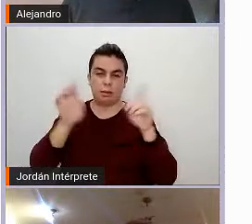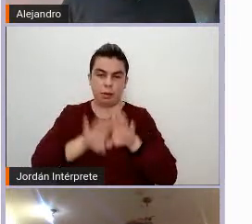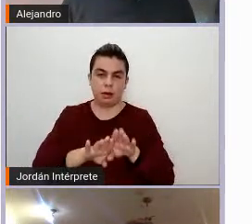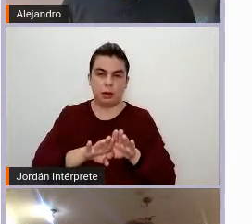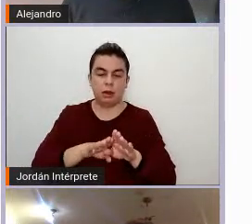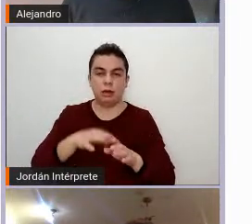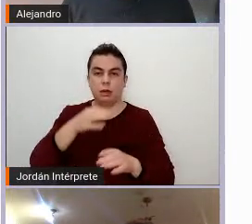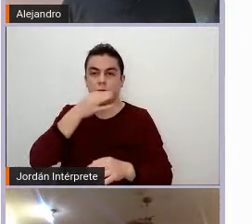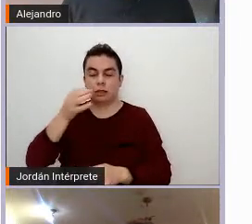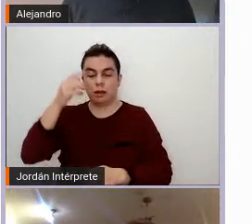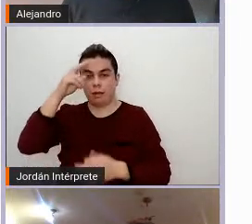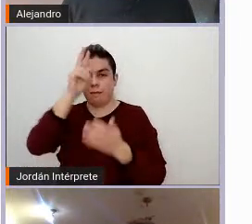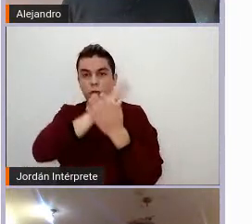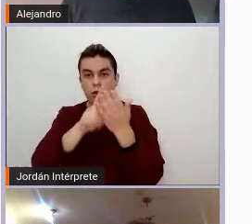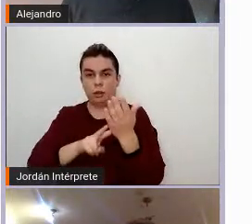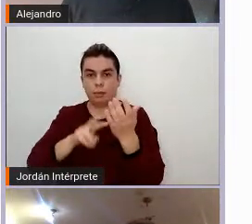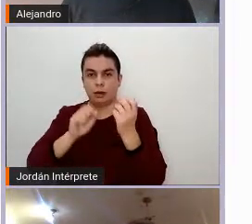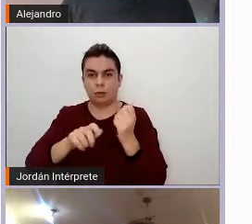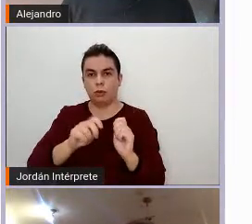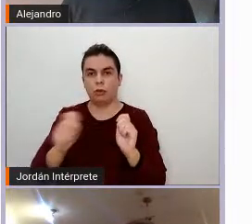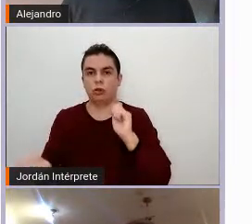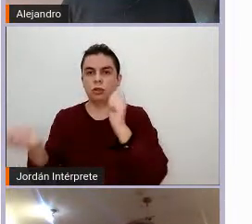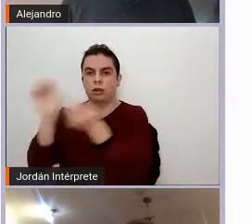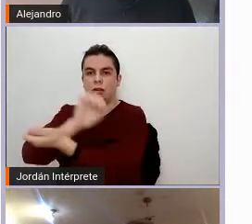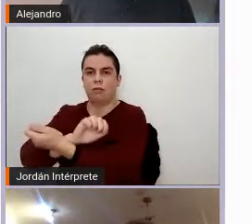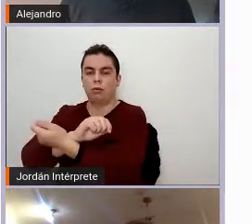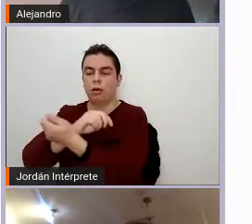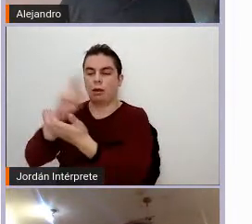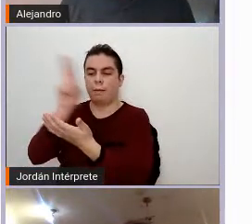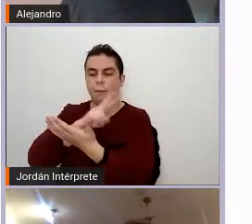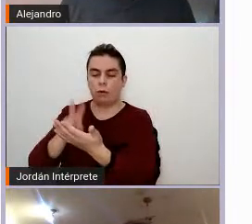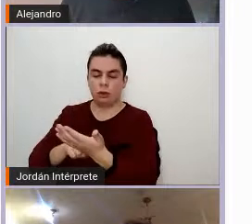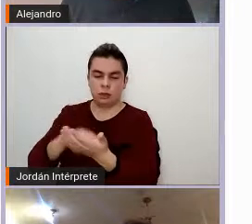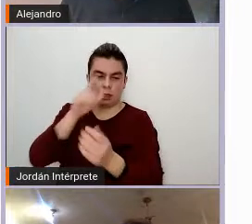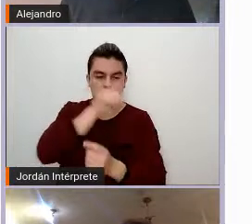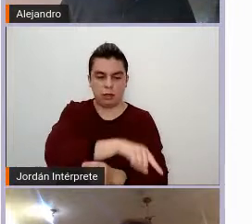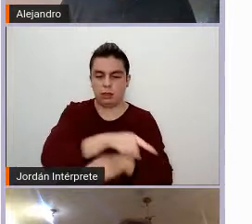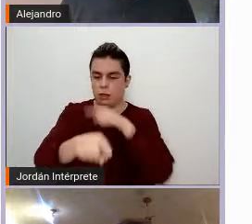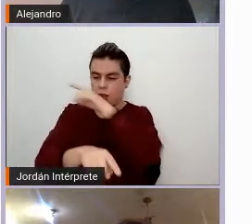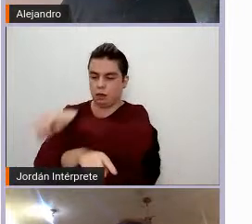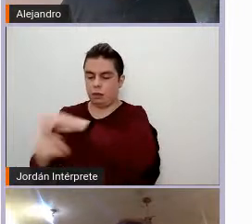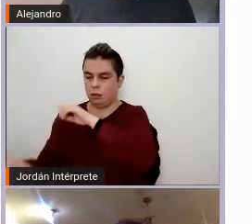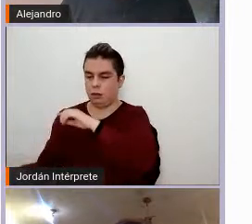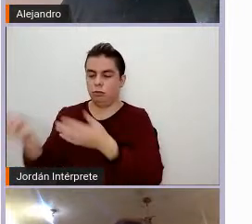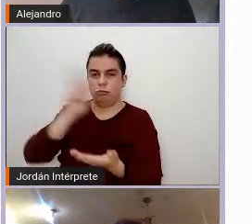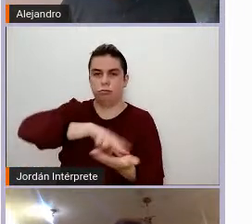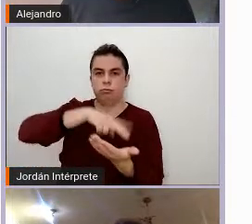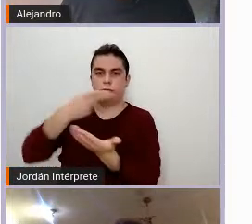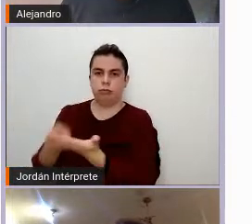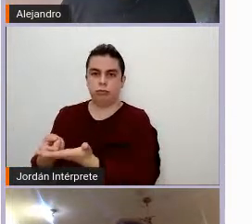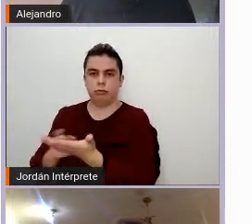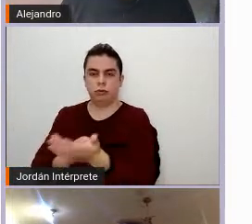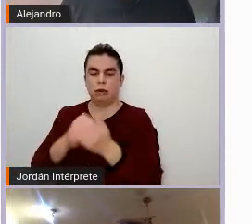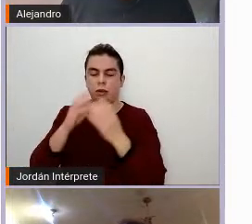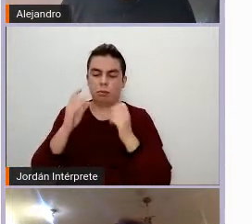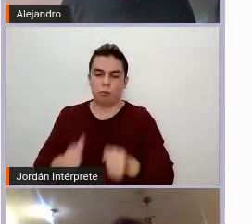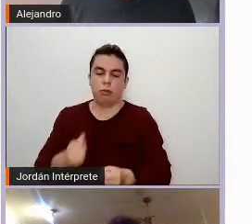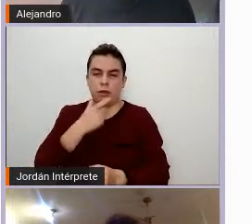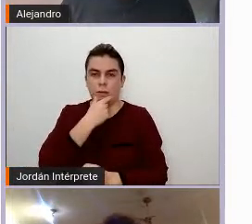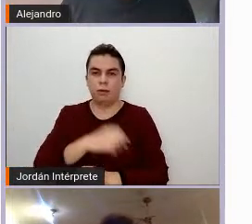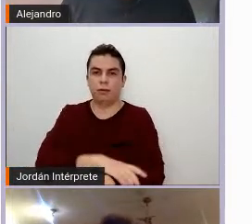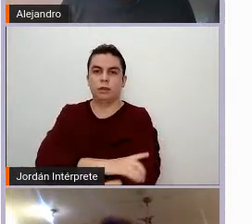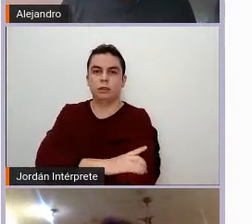poéticas de un medio a otro de múltiples y originales formas. desde el acto de recopilar y